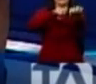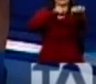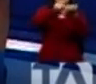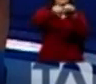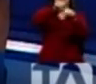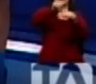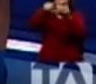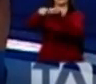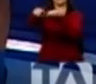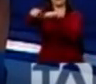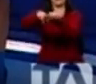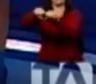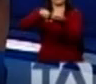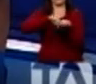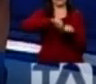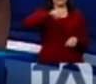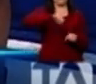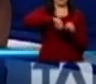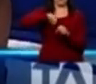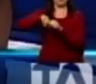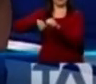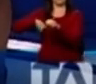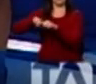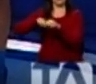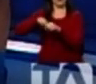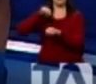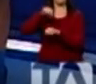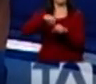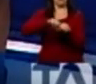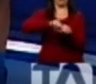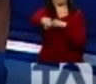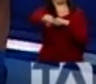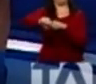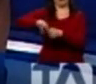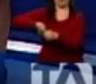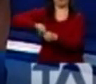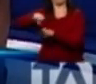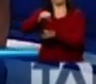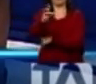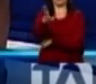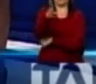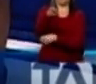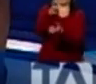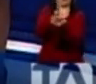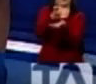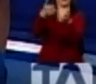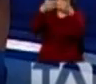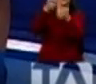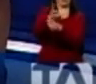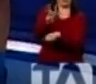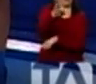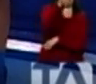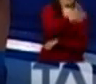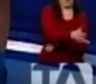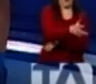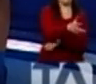del noroccidente de Quito. Ese accidente que no dejó víctimas mortales por poco acaba con la vida de un motociclista. A continuación les detallamos